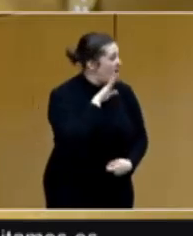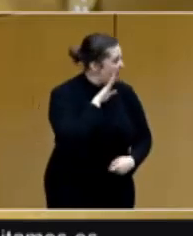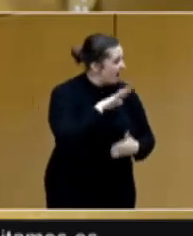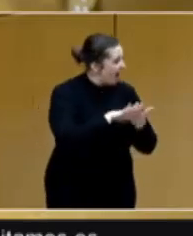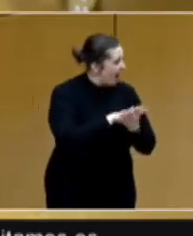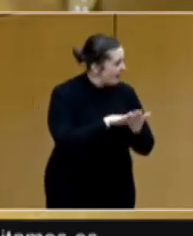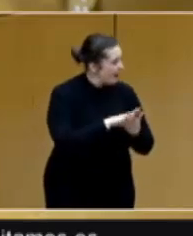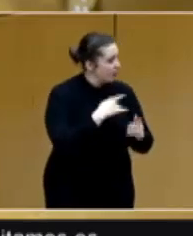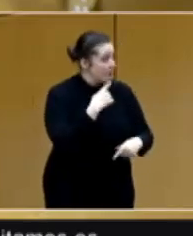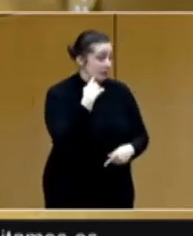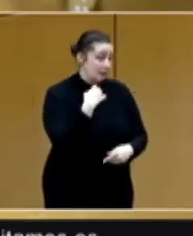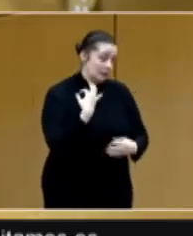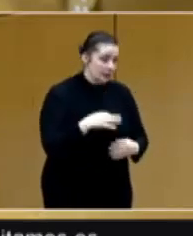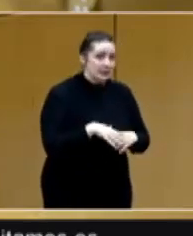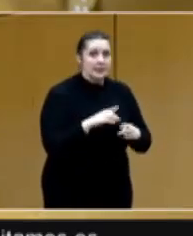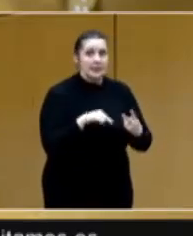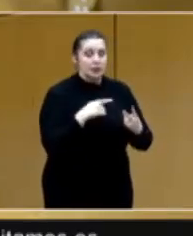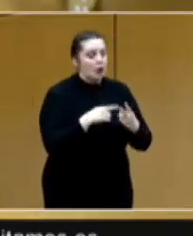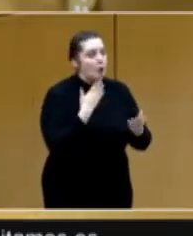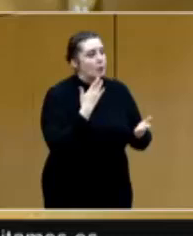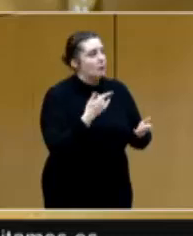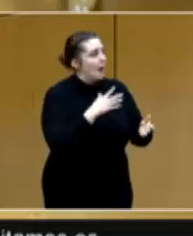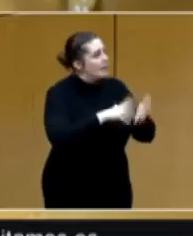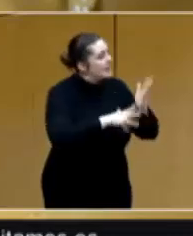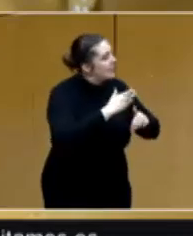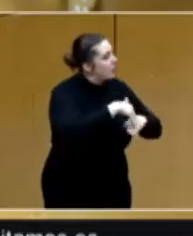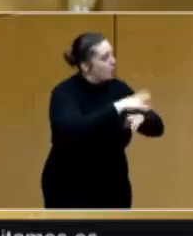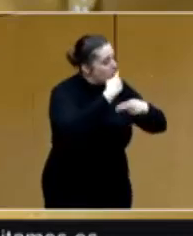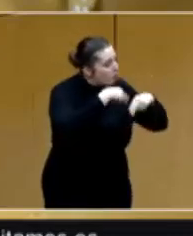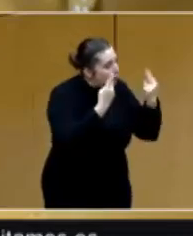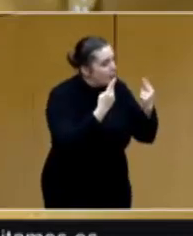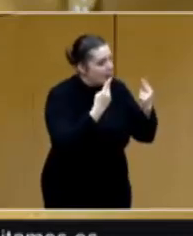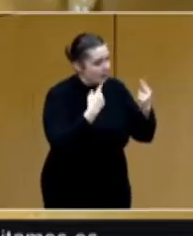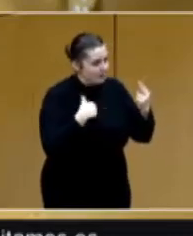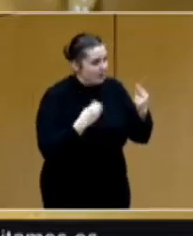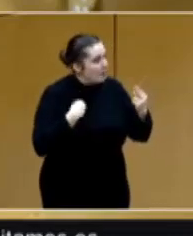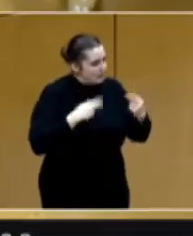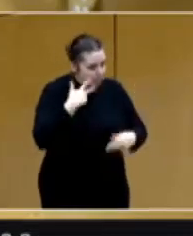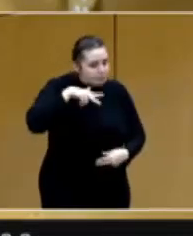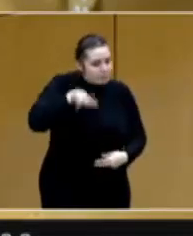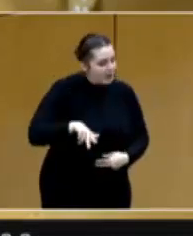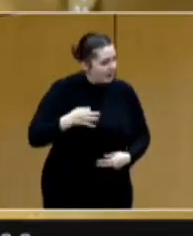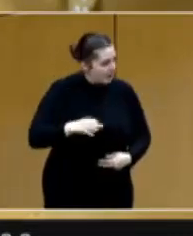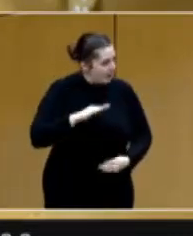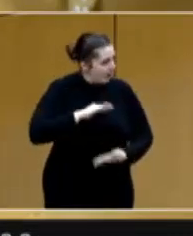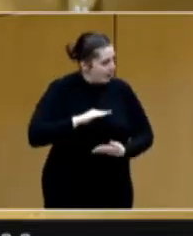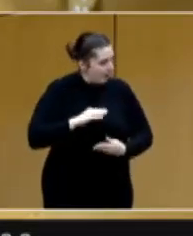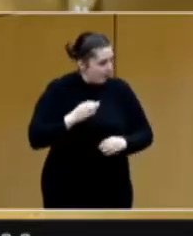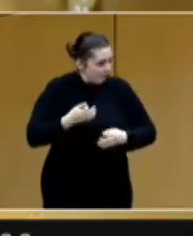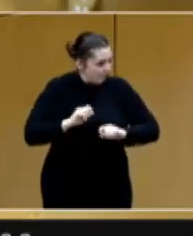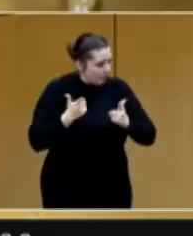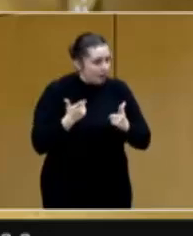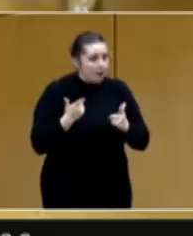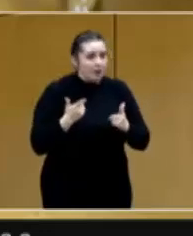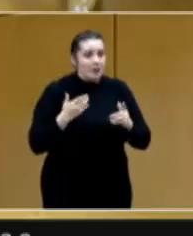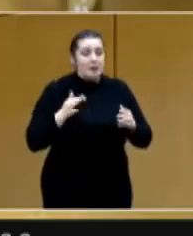desarrollaremos cuando va ante cualquier administración necesita que eso sea reconocido y necesitamos también que esta ley sea conocida